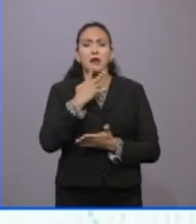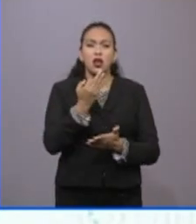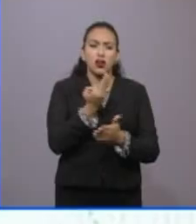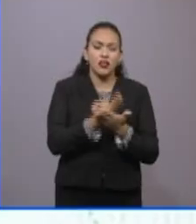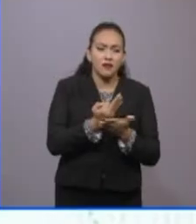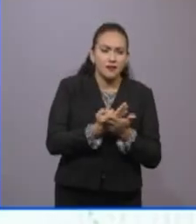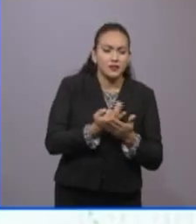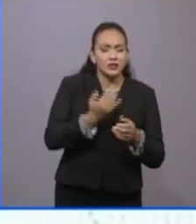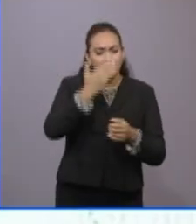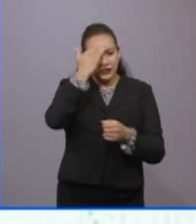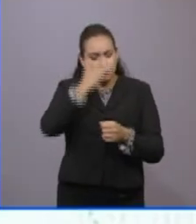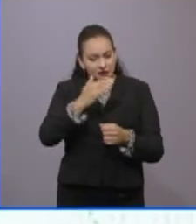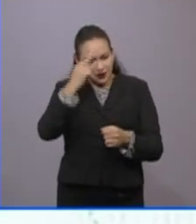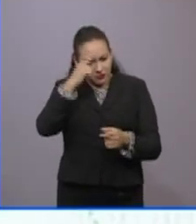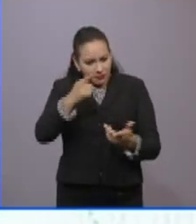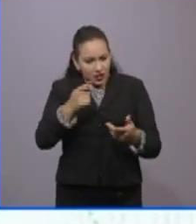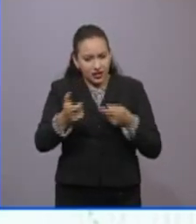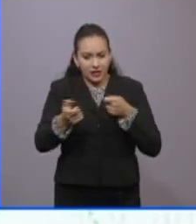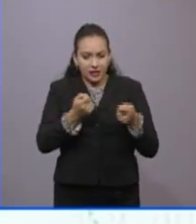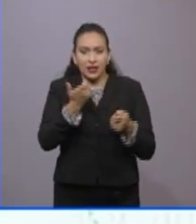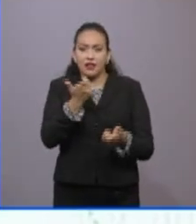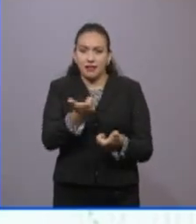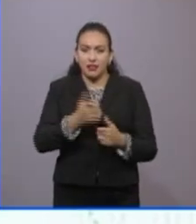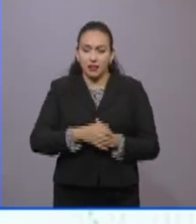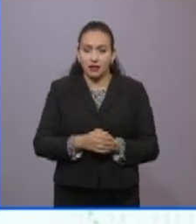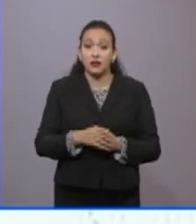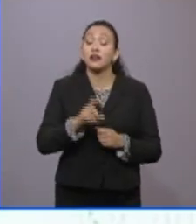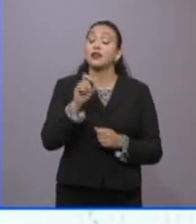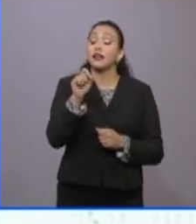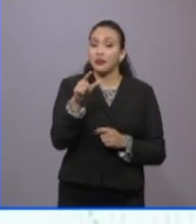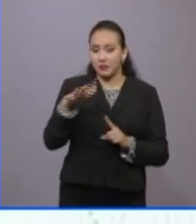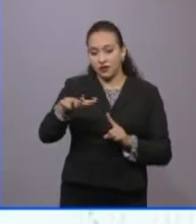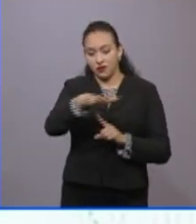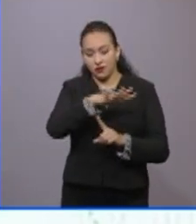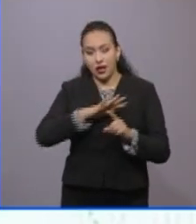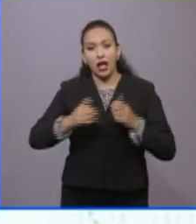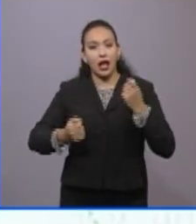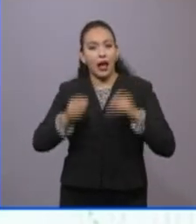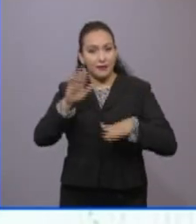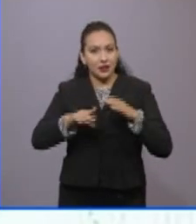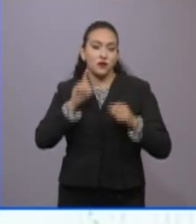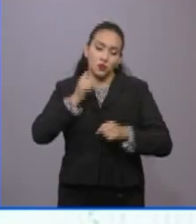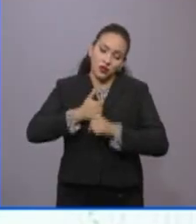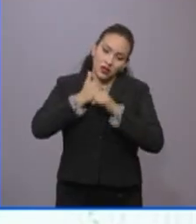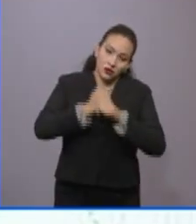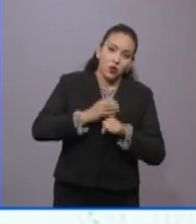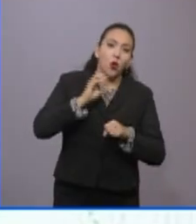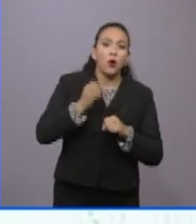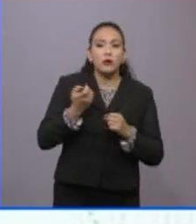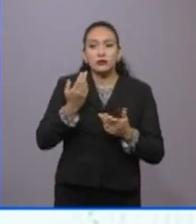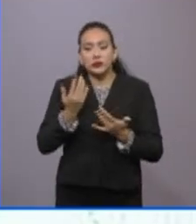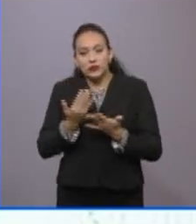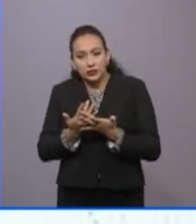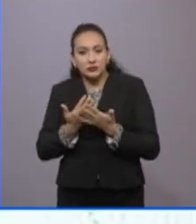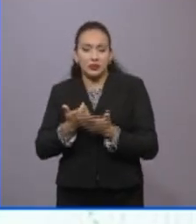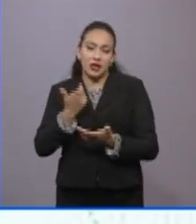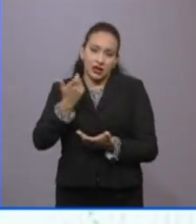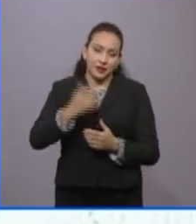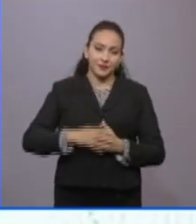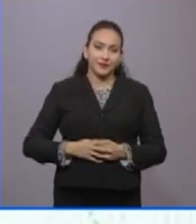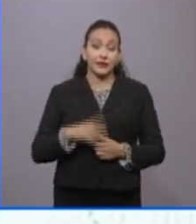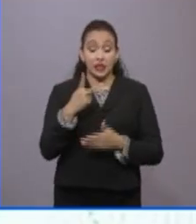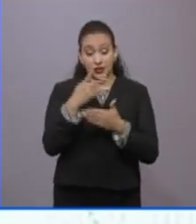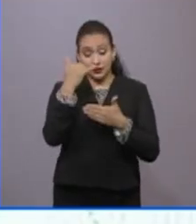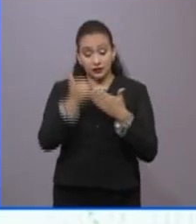informadas que fortalezcan su autonomía económica, incluso en contextos de vulnerabilidad o dependencia económica. El